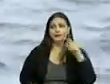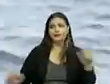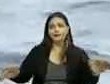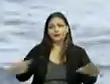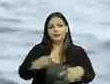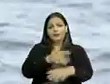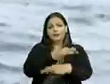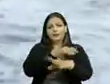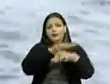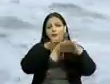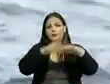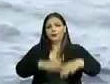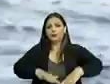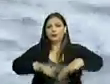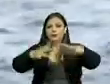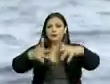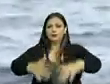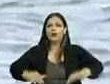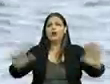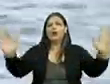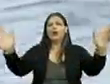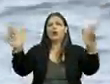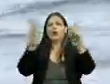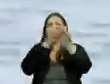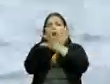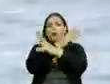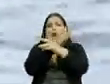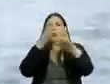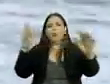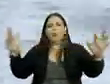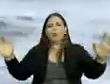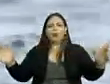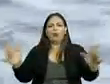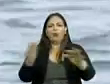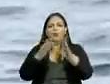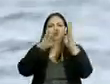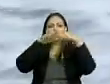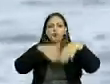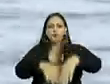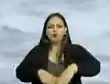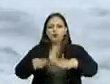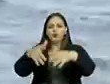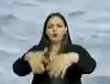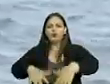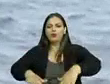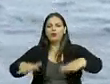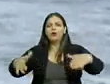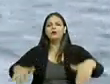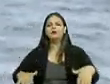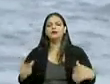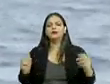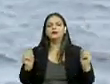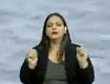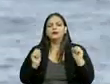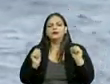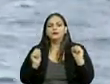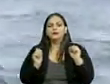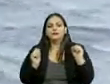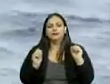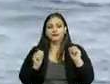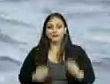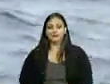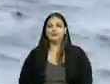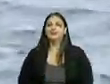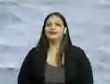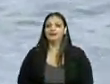cuales crean condiciones especiales en cuanto a la temperatura para ellas, siendo el punto de atracción para